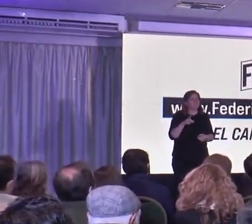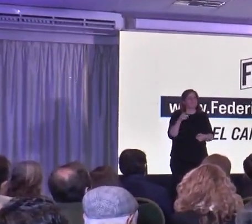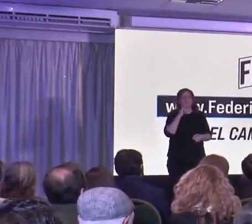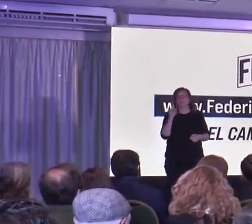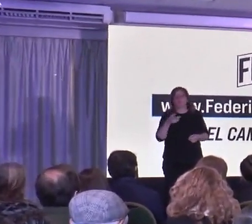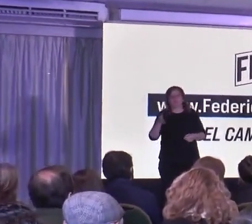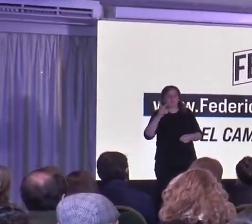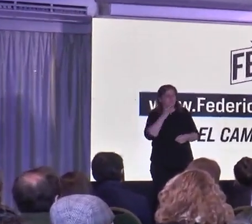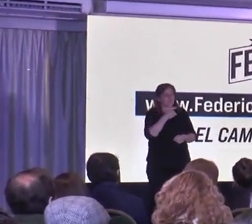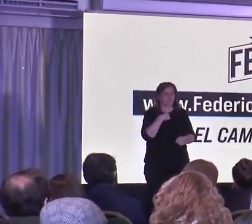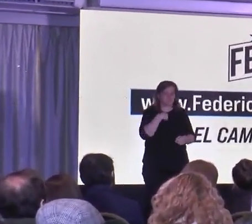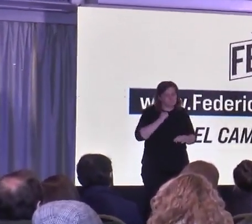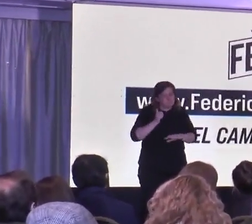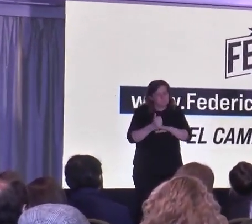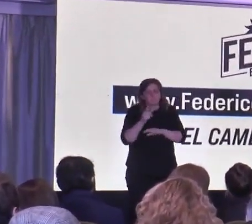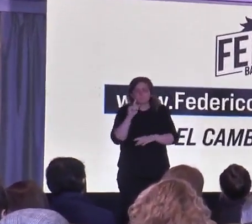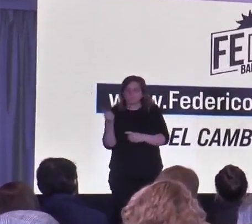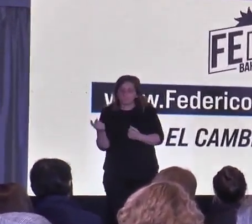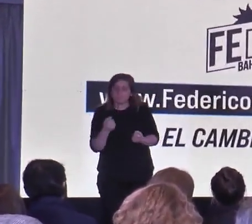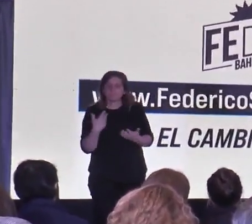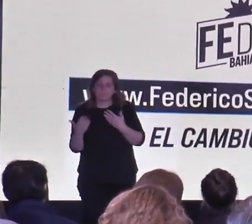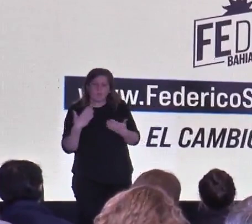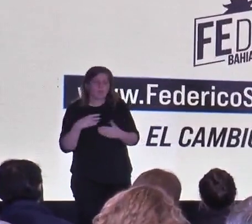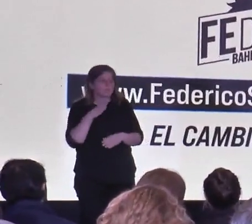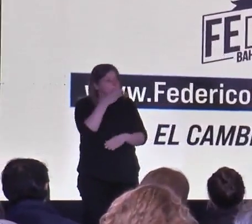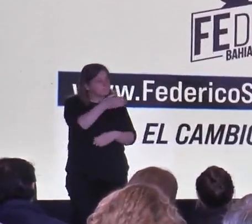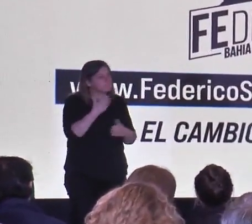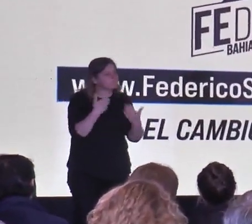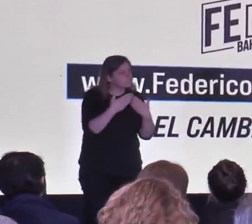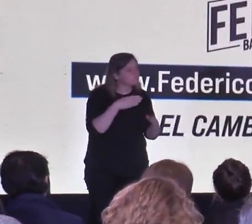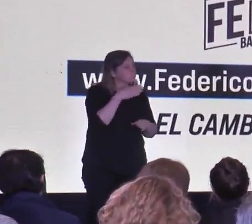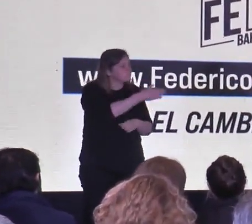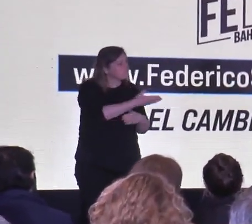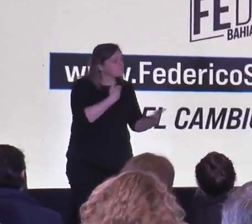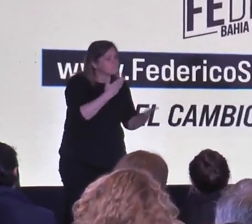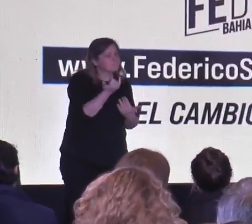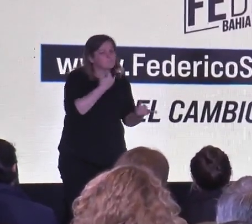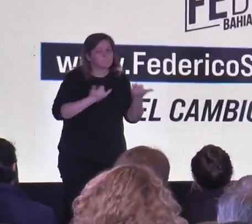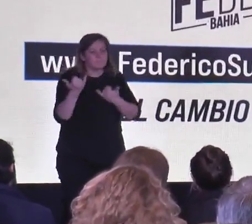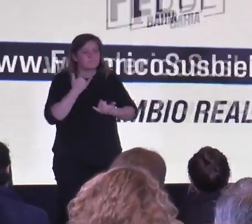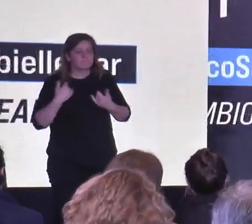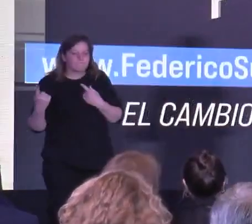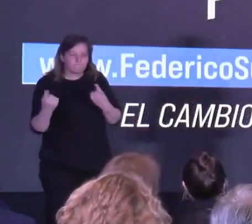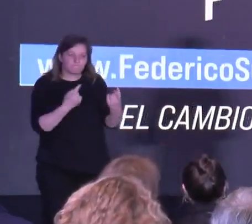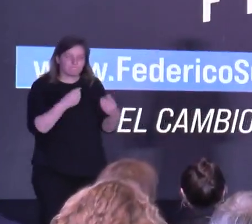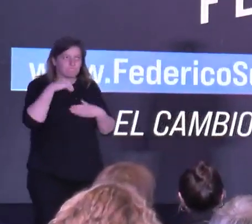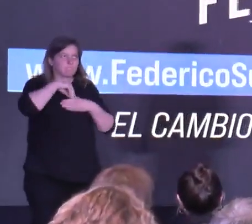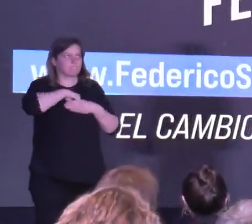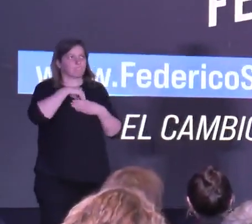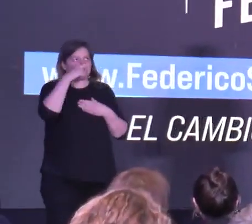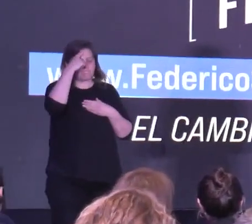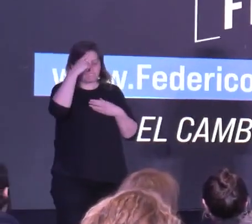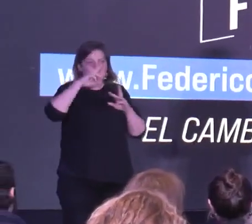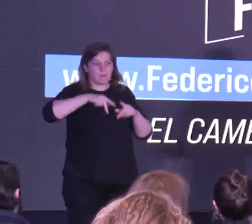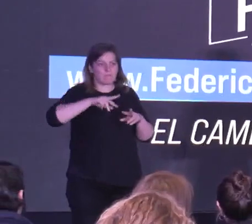la realidad de los bahienses, de los y las bahienses, sino que Como